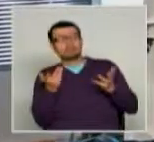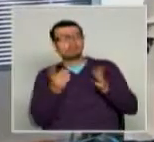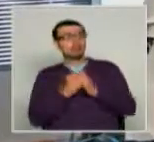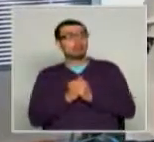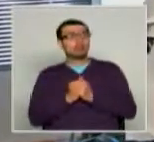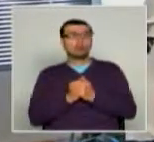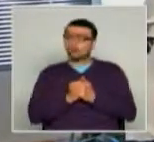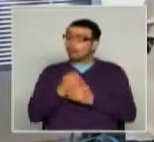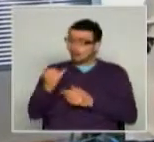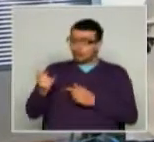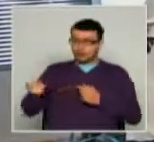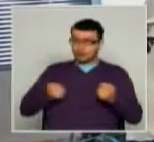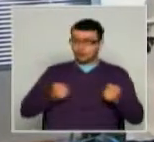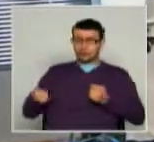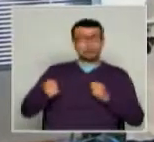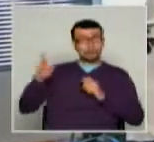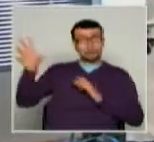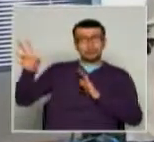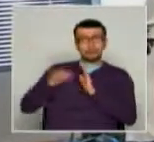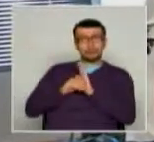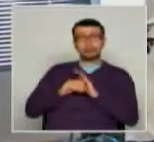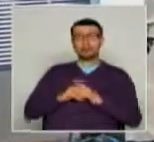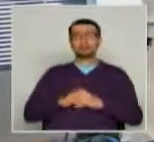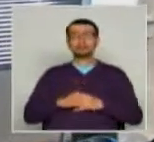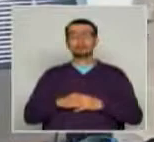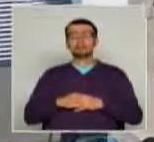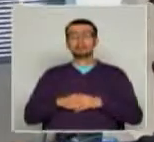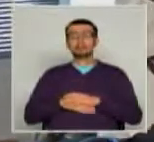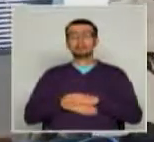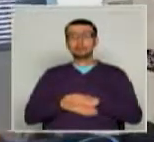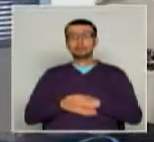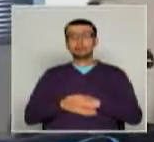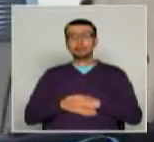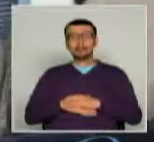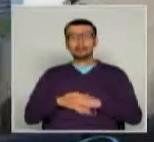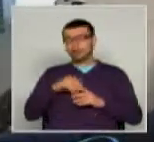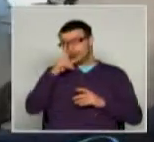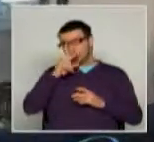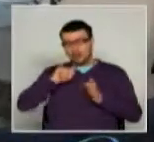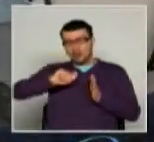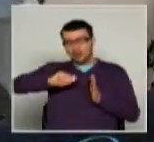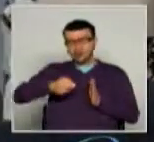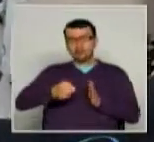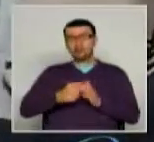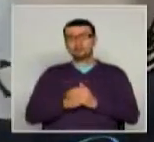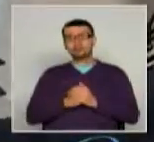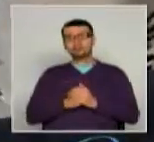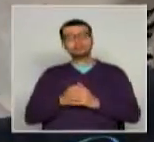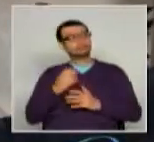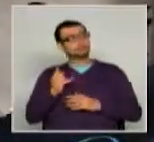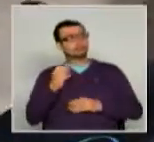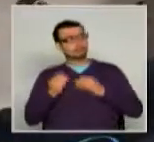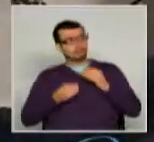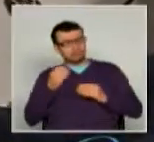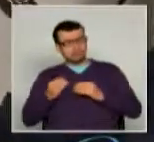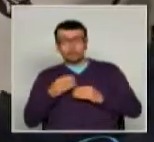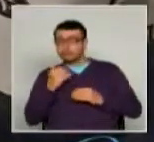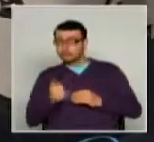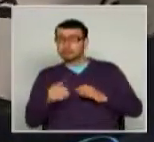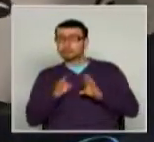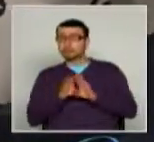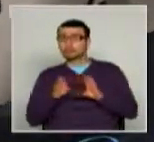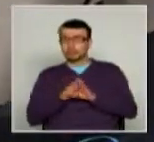una técnica tailandesa conocida como Kiko, que quiere decir pellizco, y lo que hacemos es generar una técnica